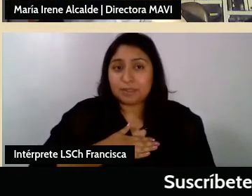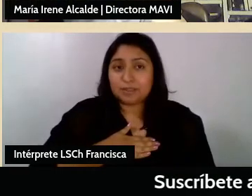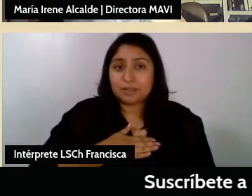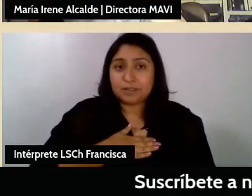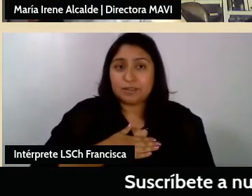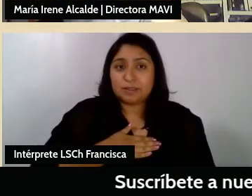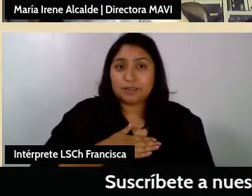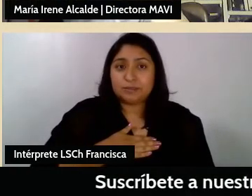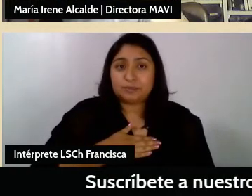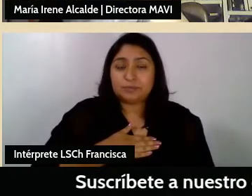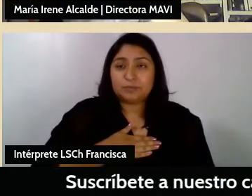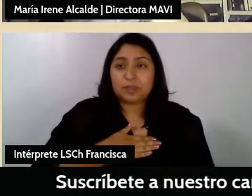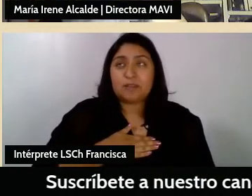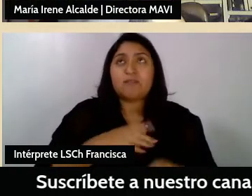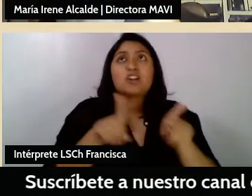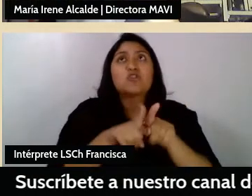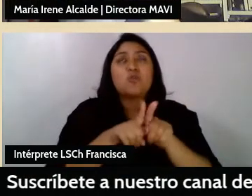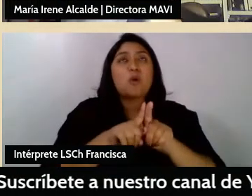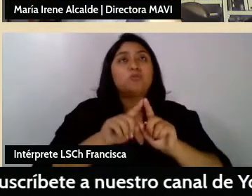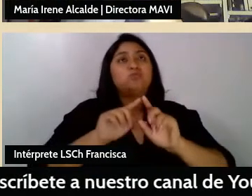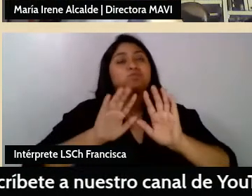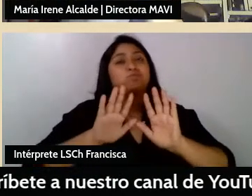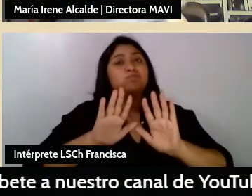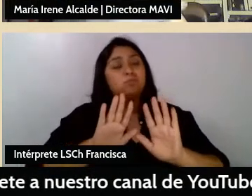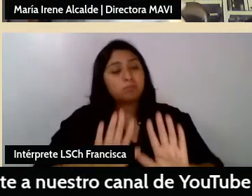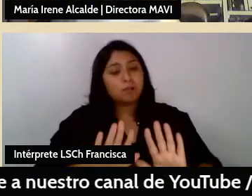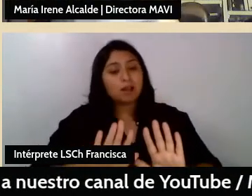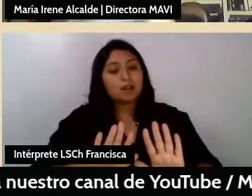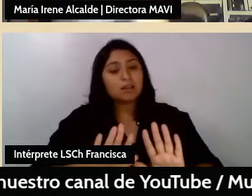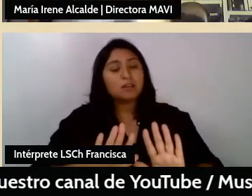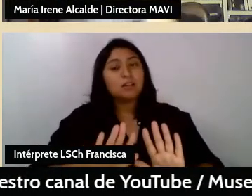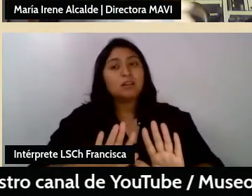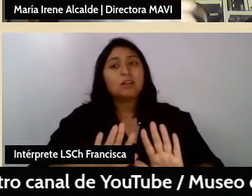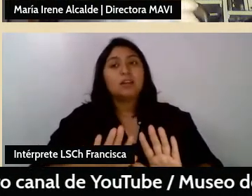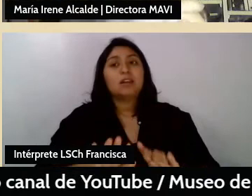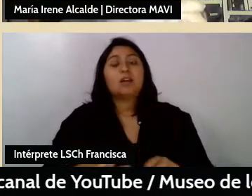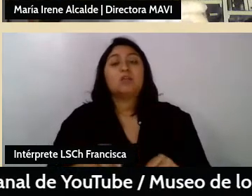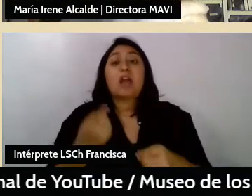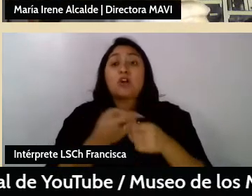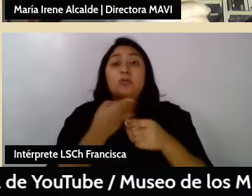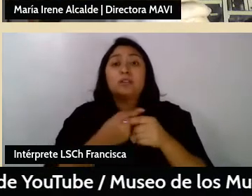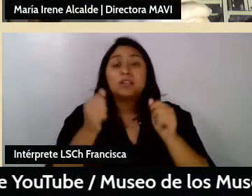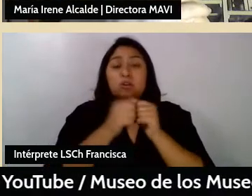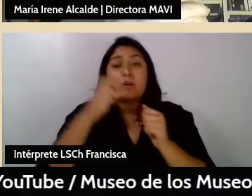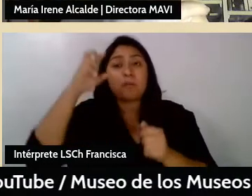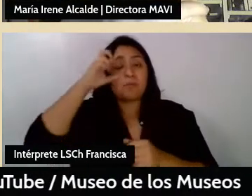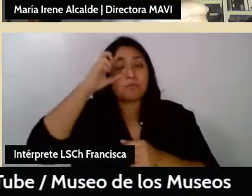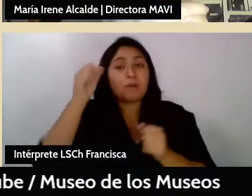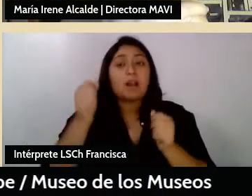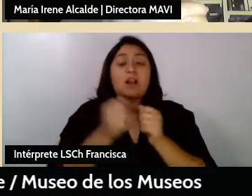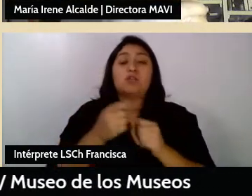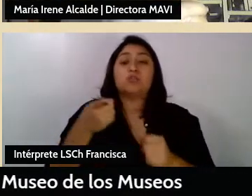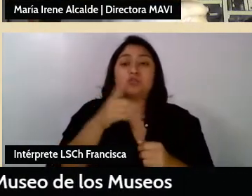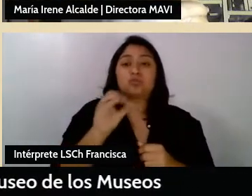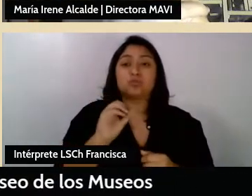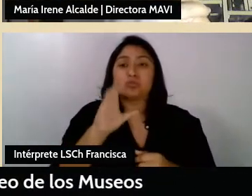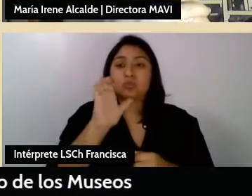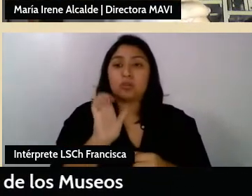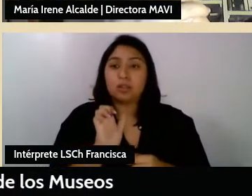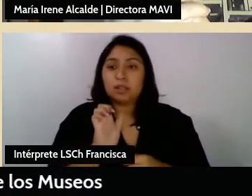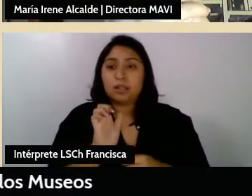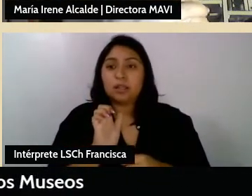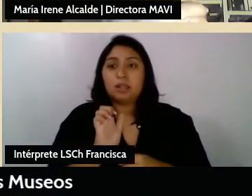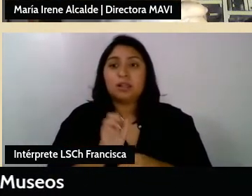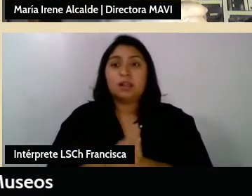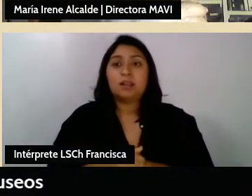un alto, fue literal una conversación que tuvimos con la Paula y la Sole, que fue como un alto, digamos, en